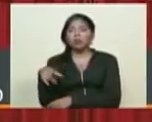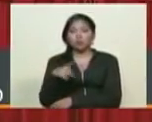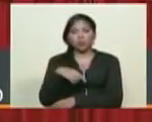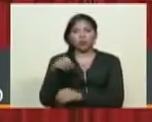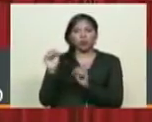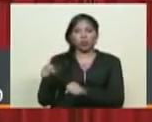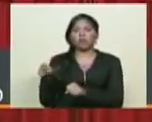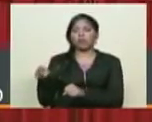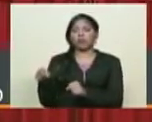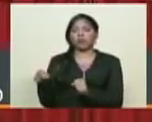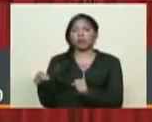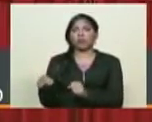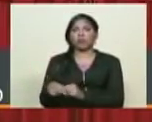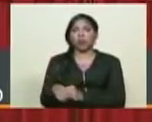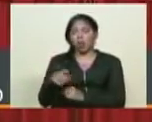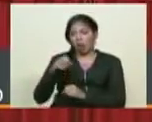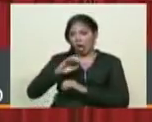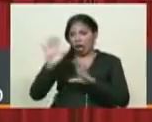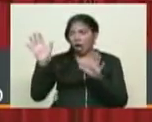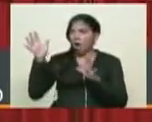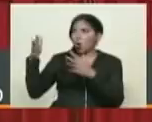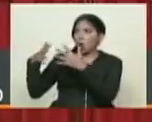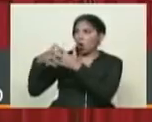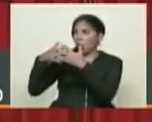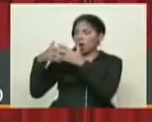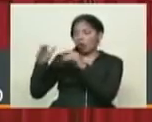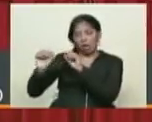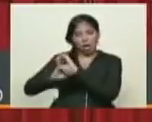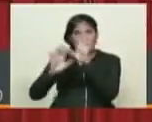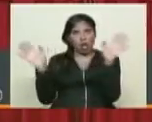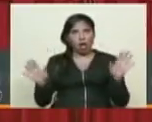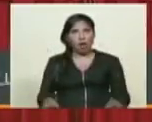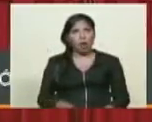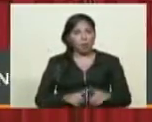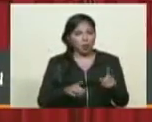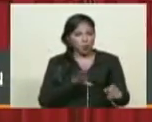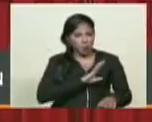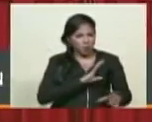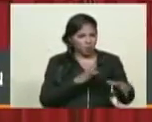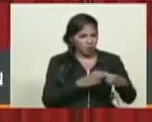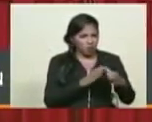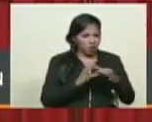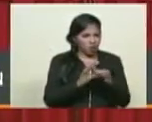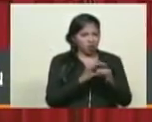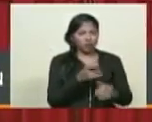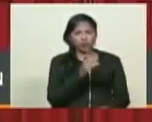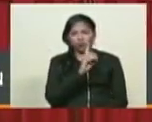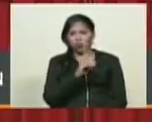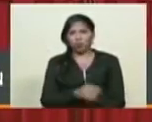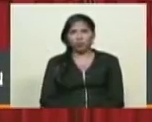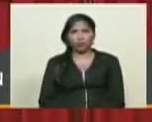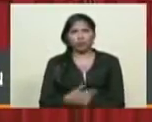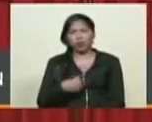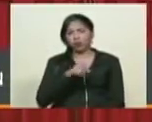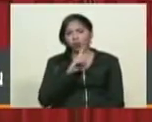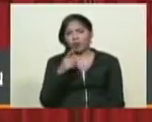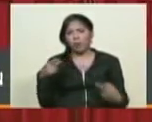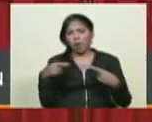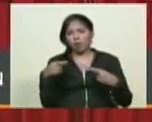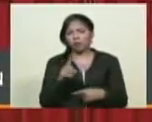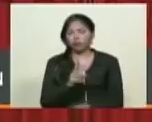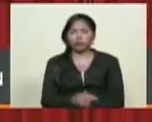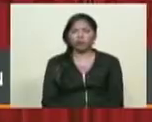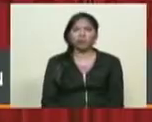Pero con el imperio, claro, que es el jefe de ellos, pero con los aliados no. A mí no me invite a esa pelea que yo no voy. No